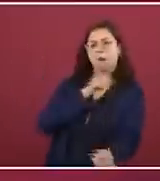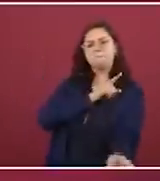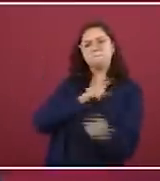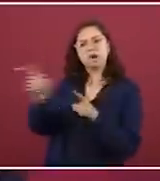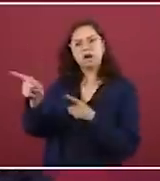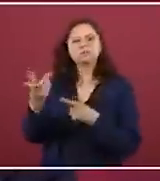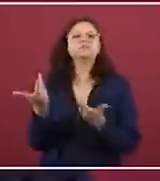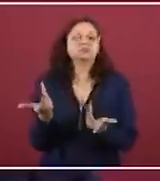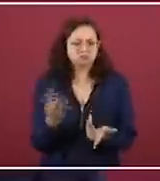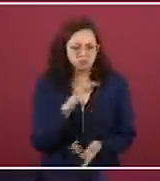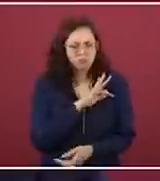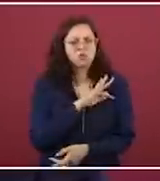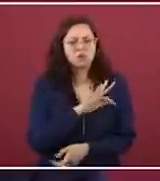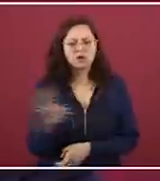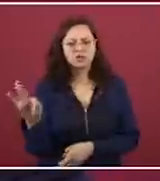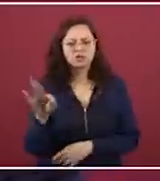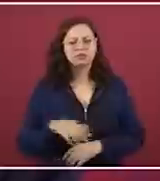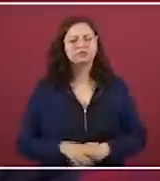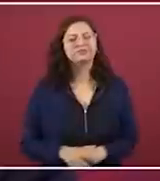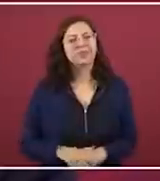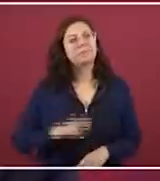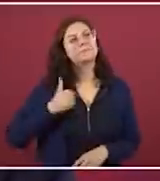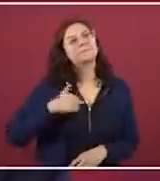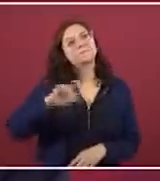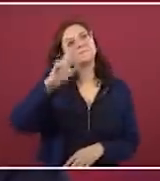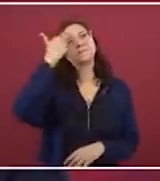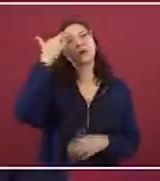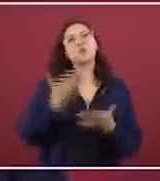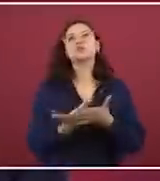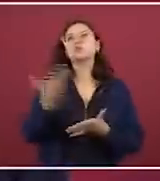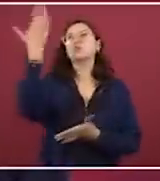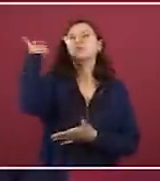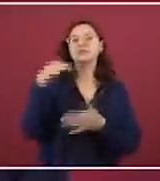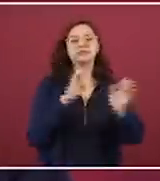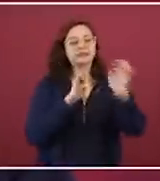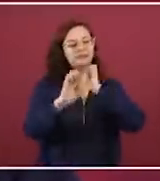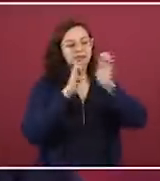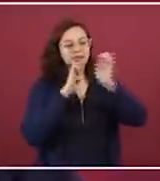Una vez me hicieron una entrevista grabada.